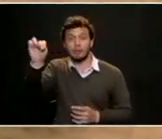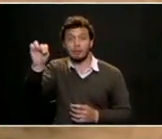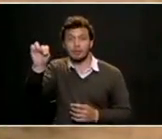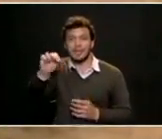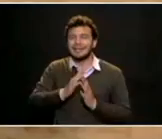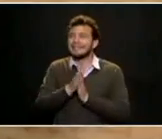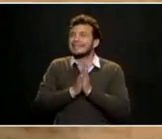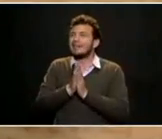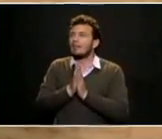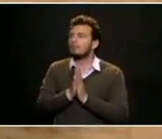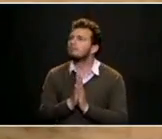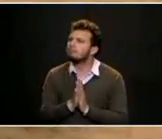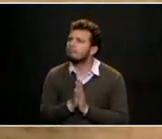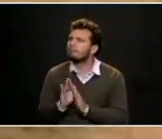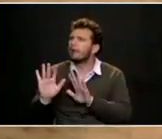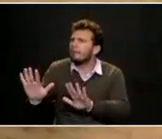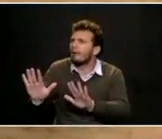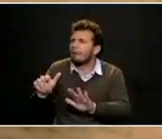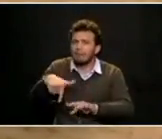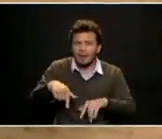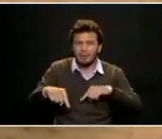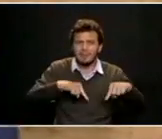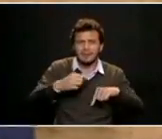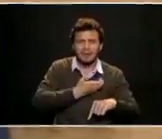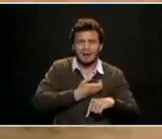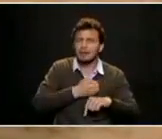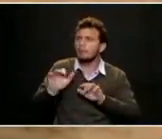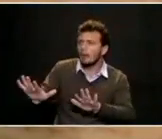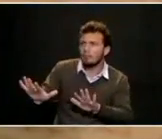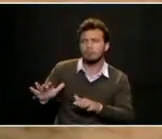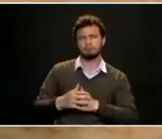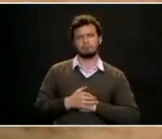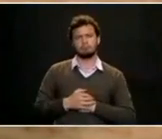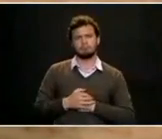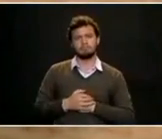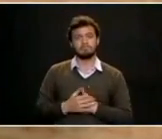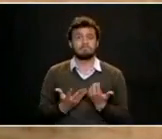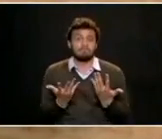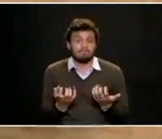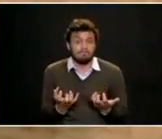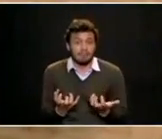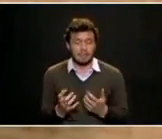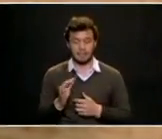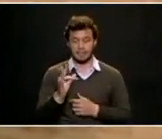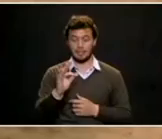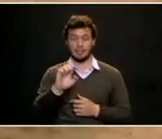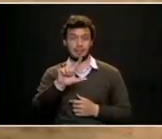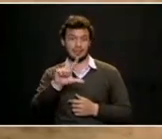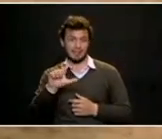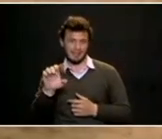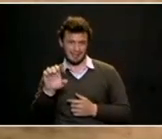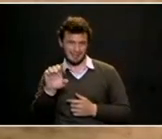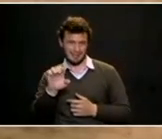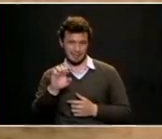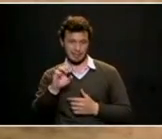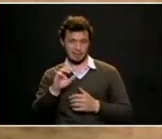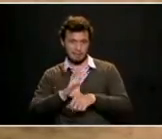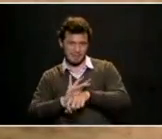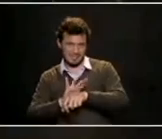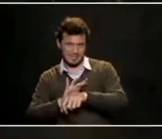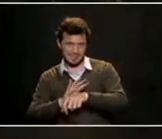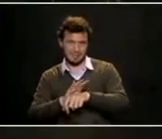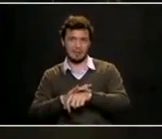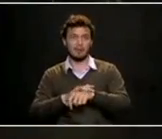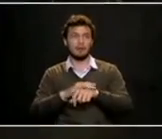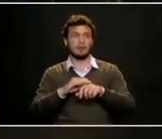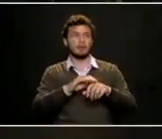paró en esta administración, y llevar con telemedicina salud a los barrios y con los ETAFI a las